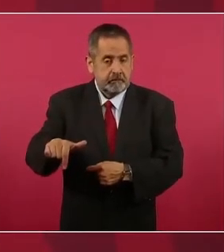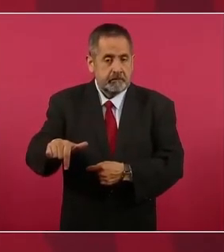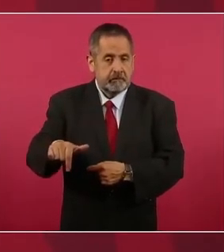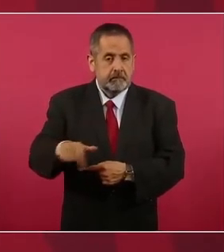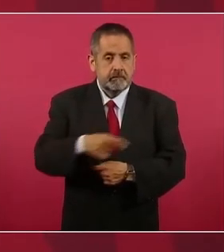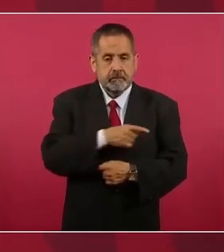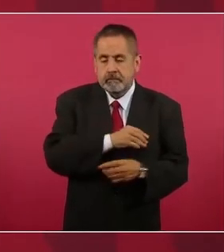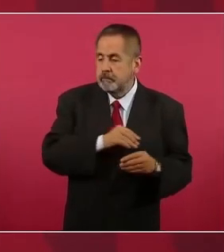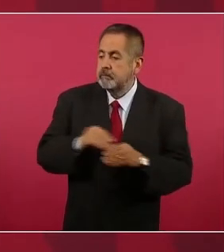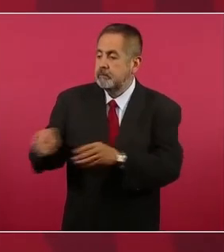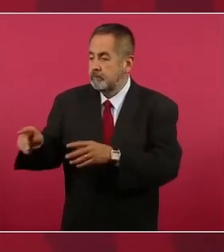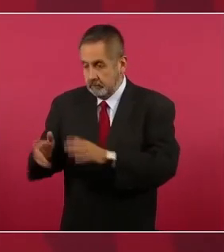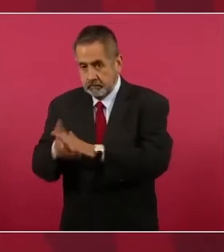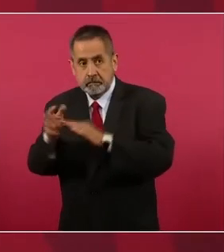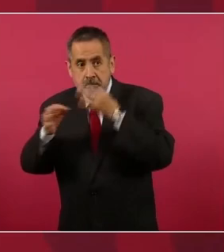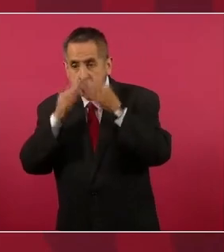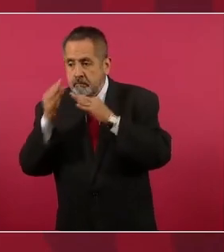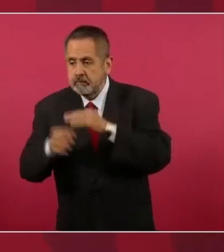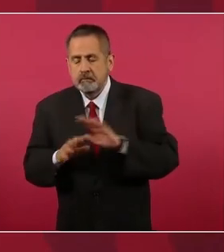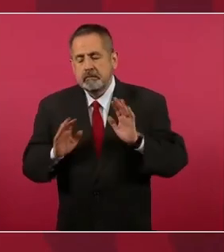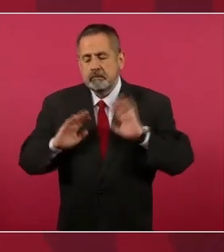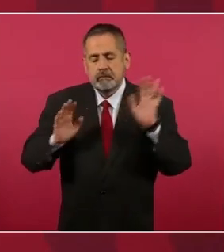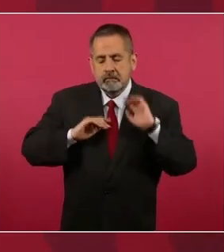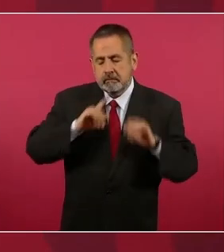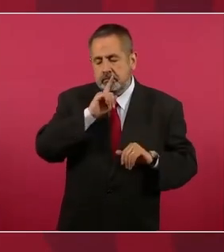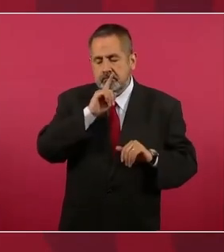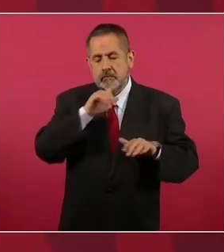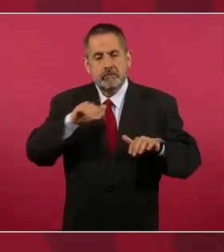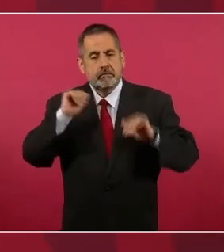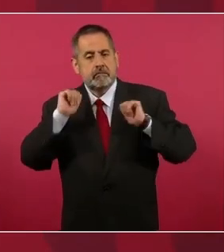pero ya no hacían campaña.